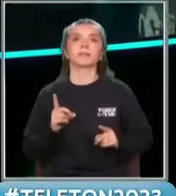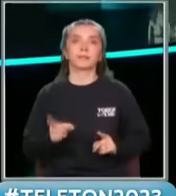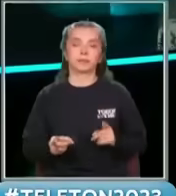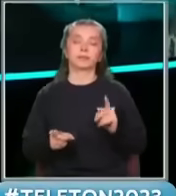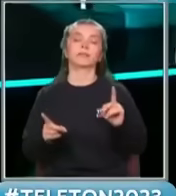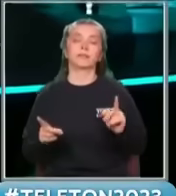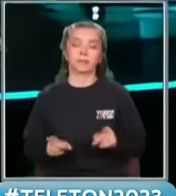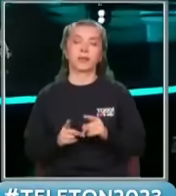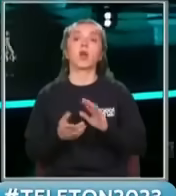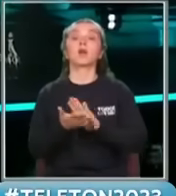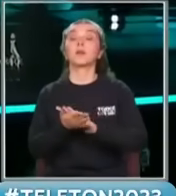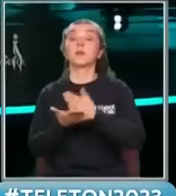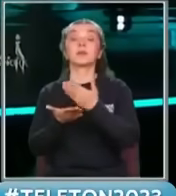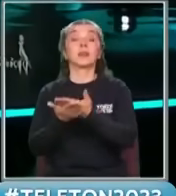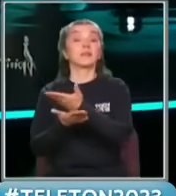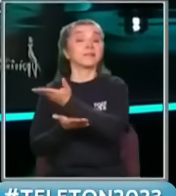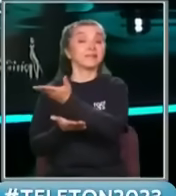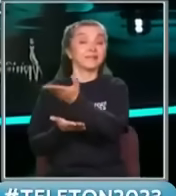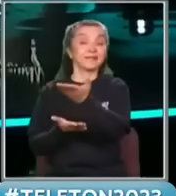¿Cómo están?